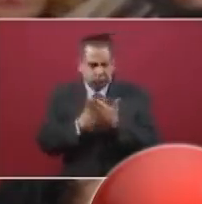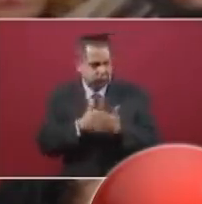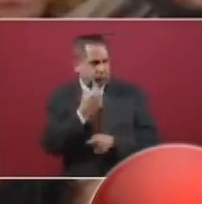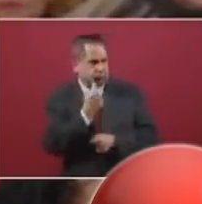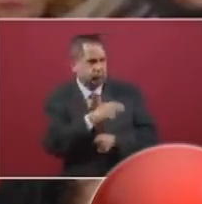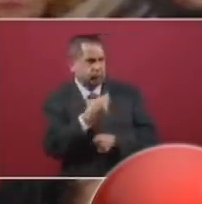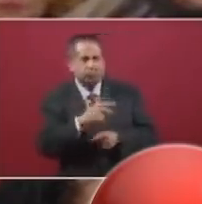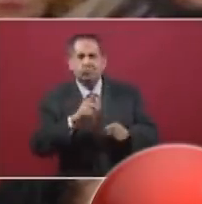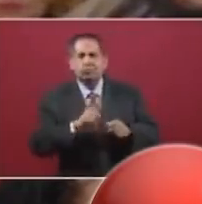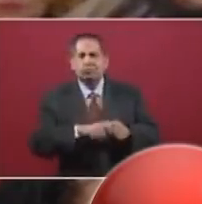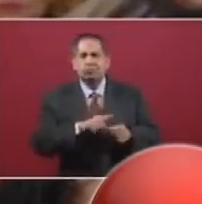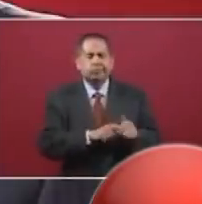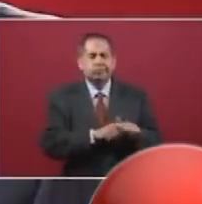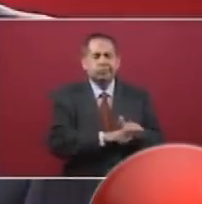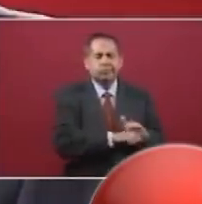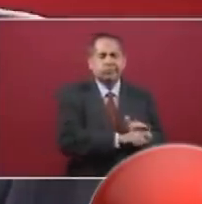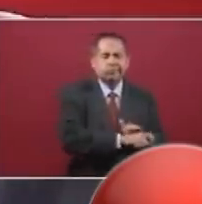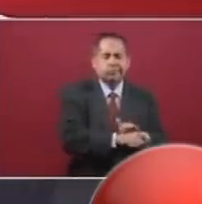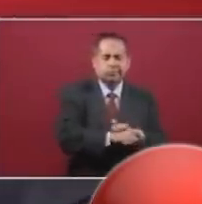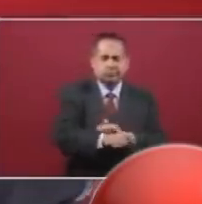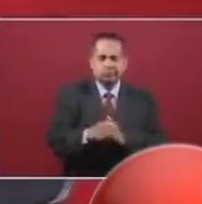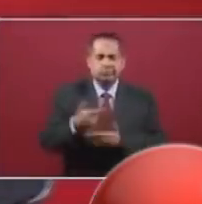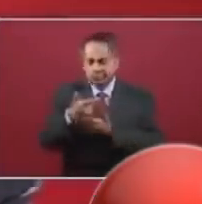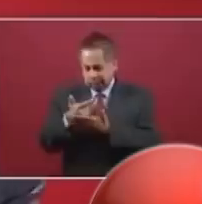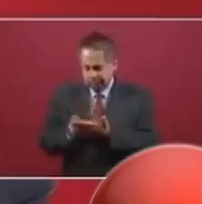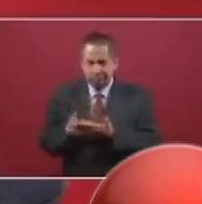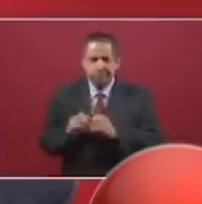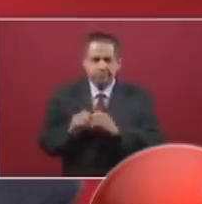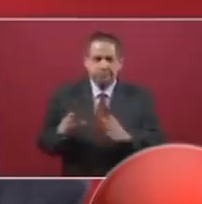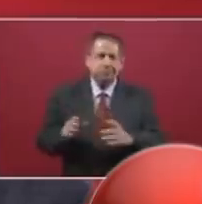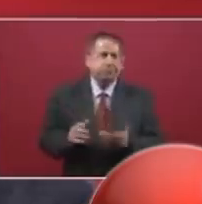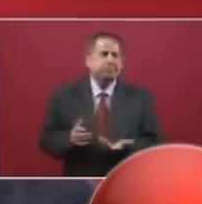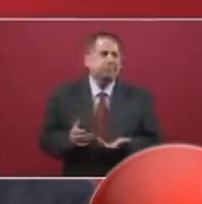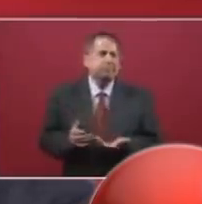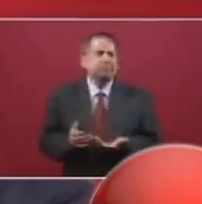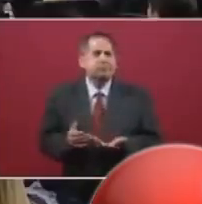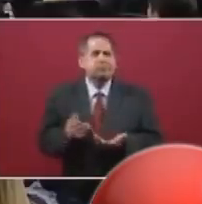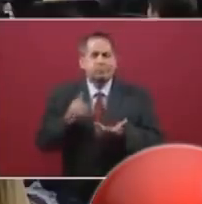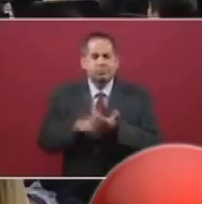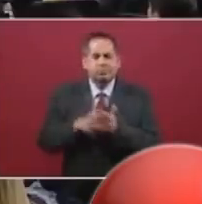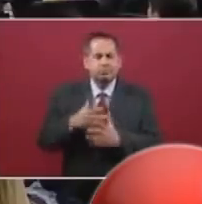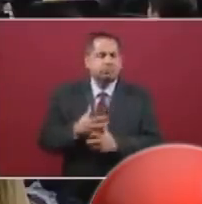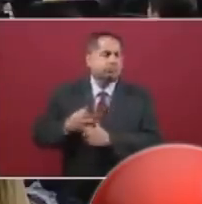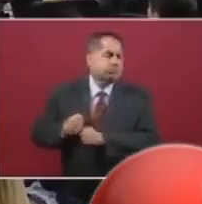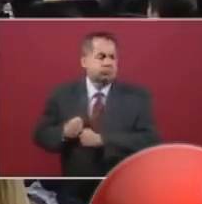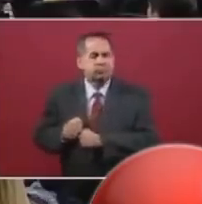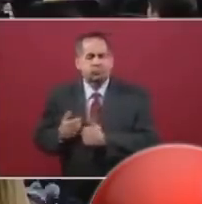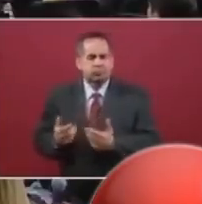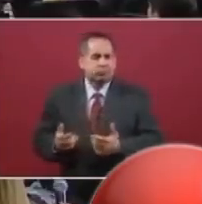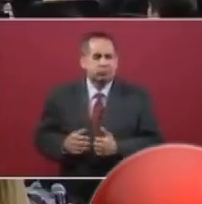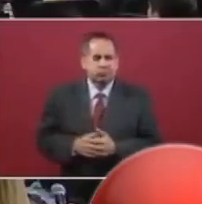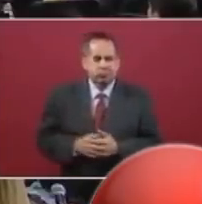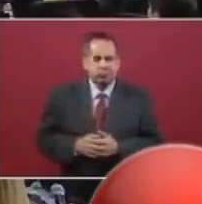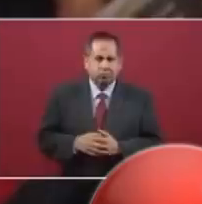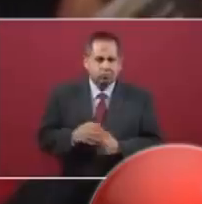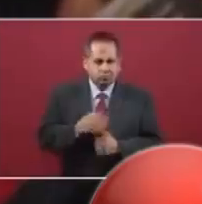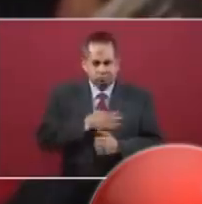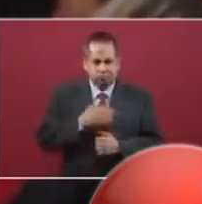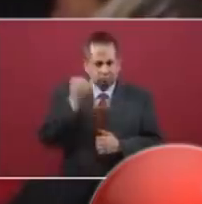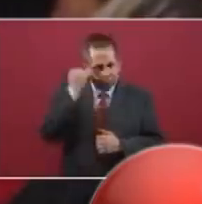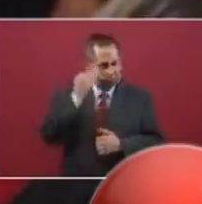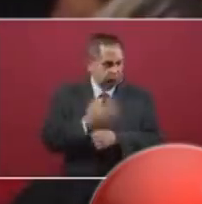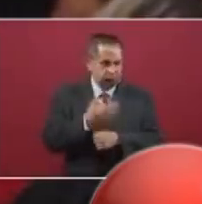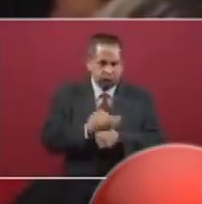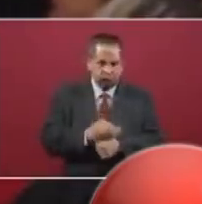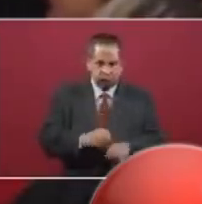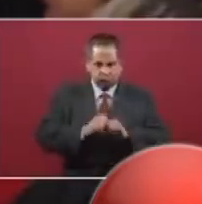medios beneficiados el sexenio anterior, esa lista que se ha reservado. ¿No sería un buen momento